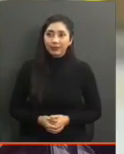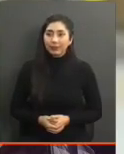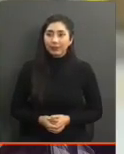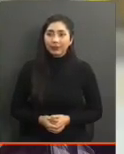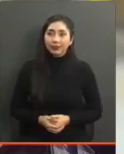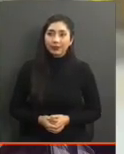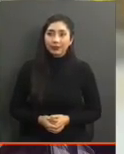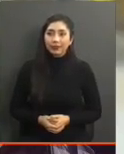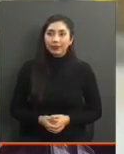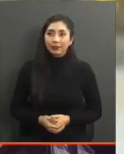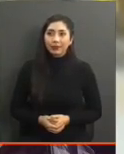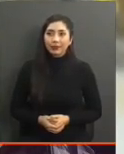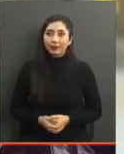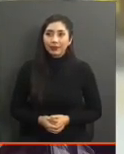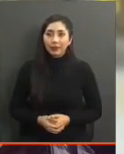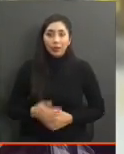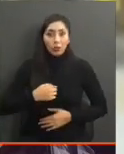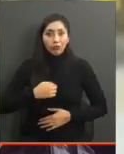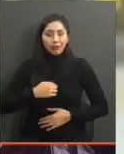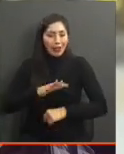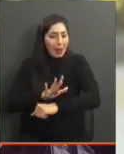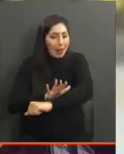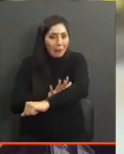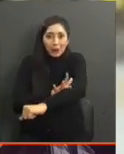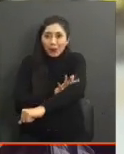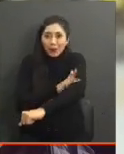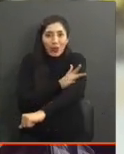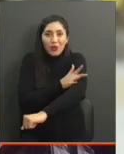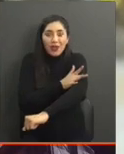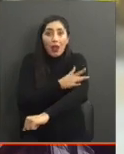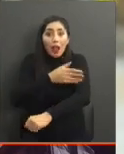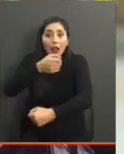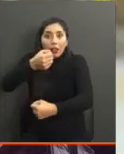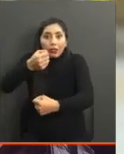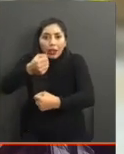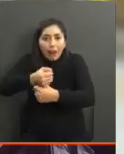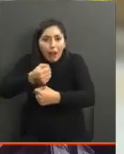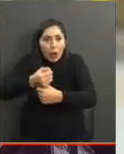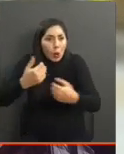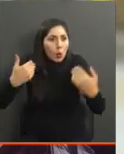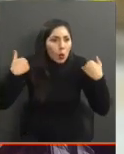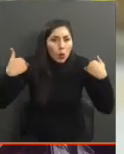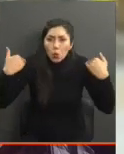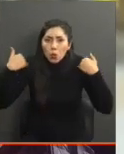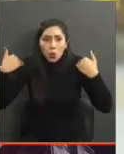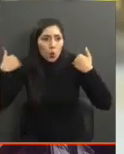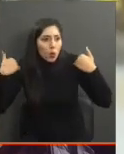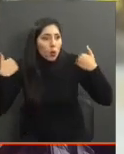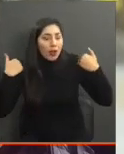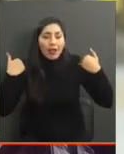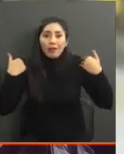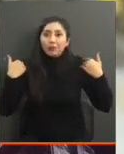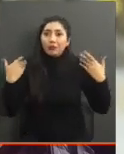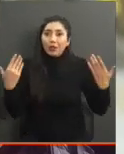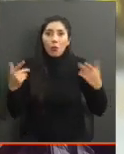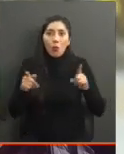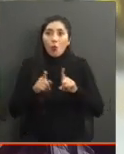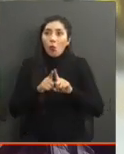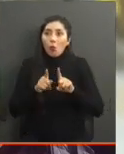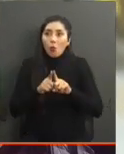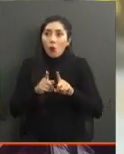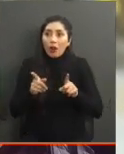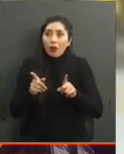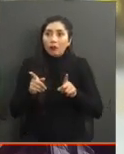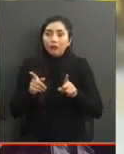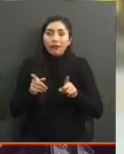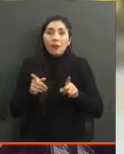Es que es como una emoción, porque todo el trabajo que tú hiciste es como... es como una prueba. Uno estudia